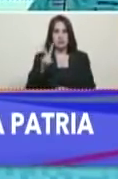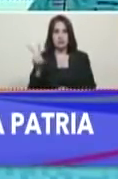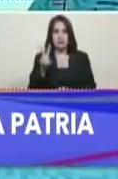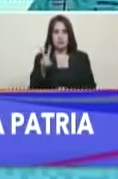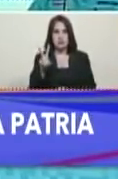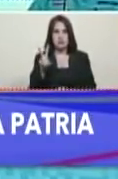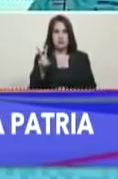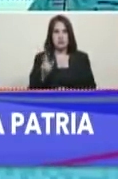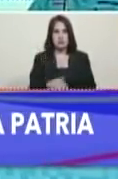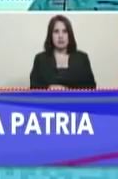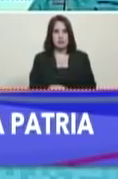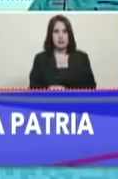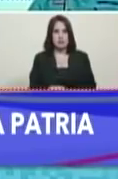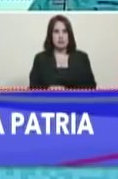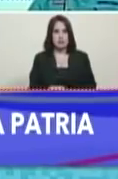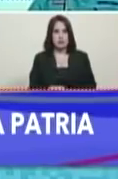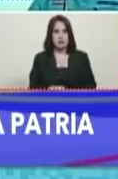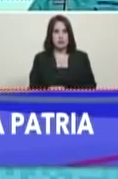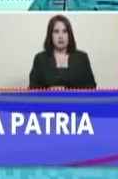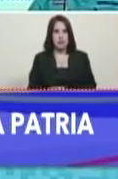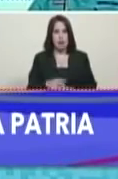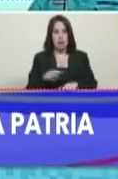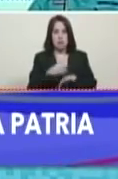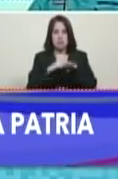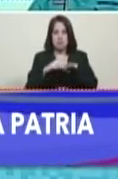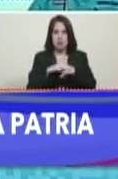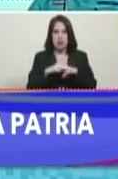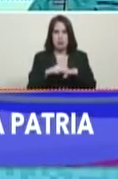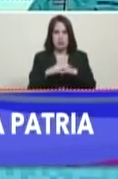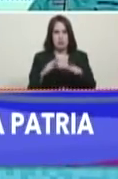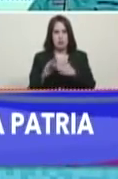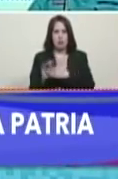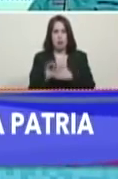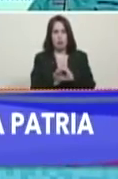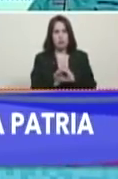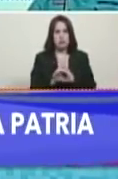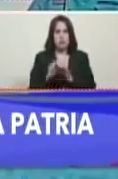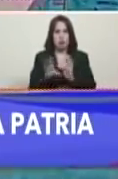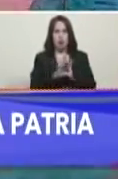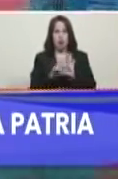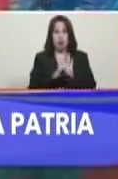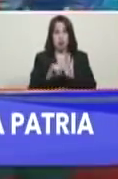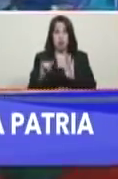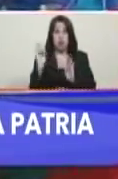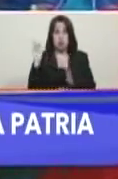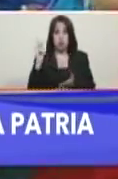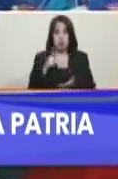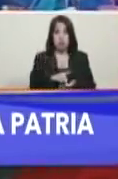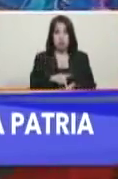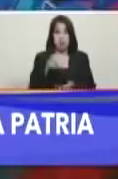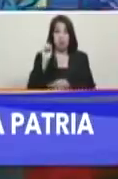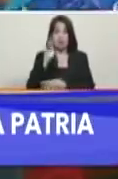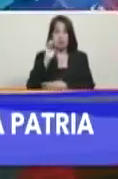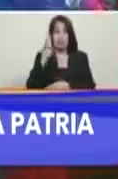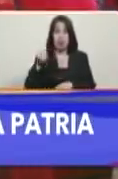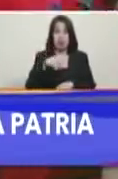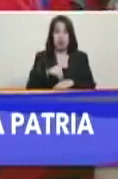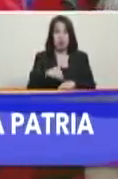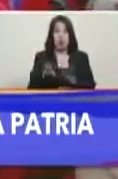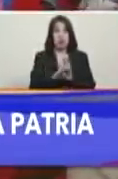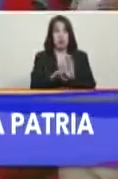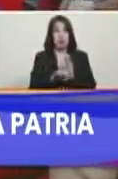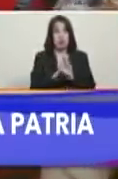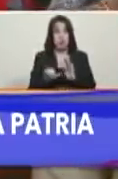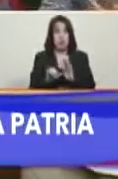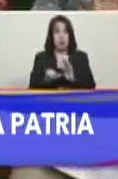ministros, ministras, compañeros constituyentes, veo que están los constituyentes aquí. Vamos a darle un aplauso a la Asamblea Nacional Constituyente, de